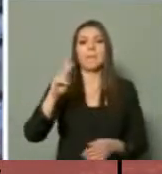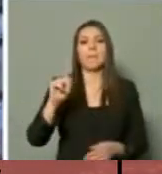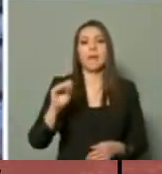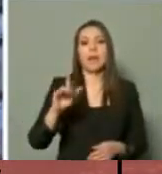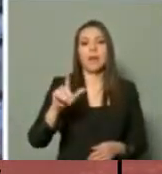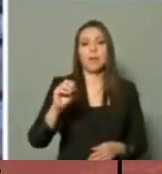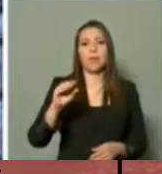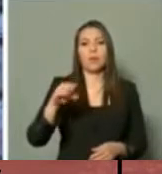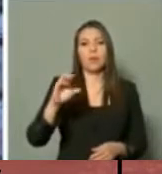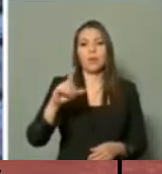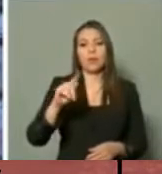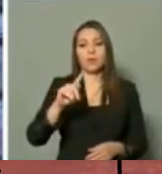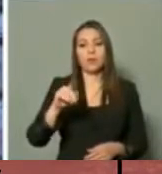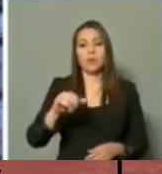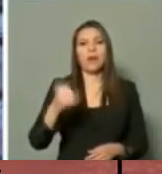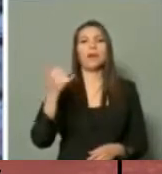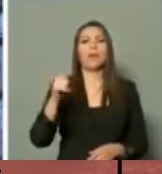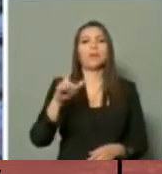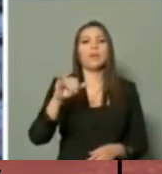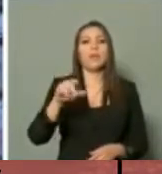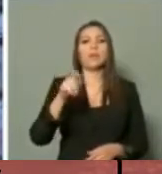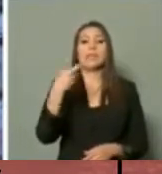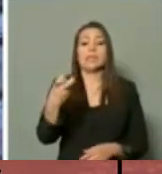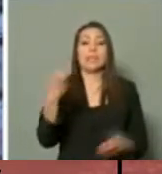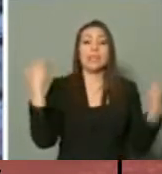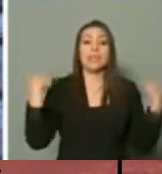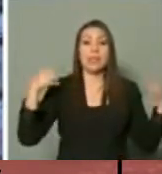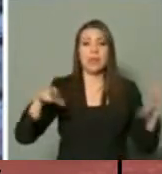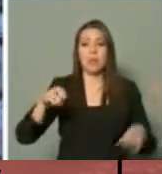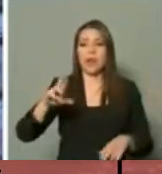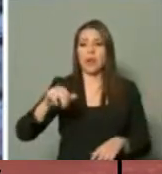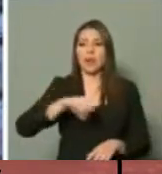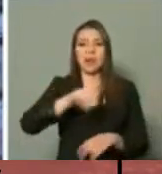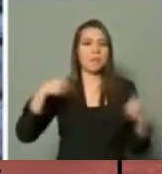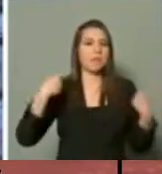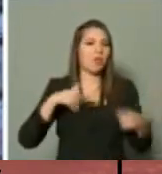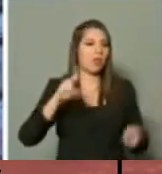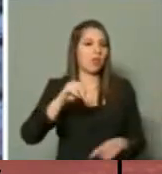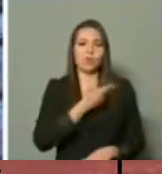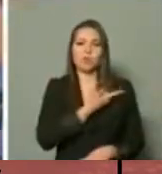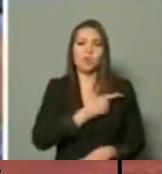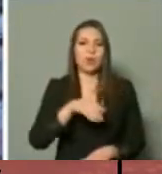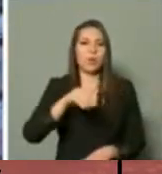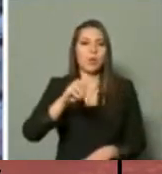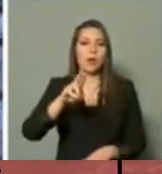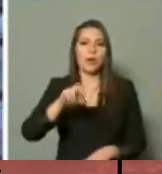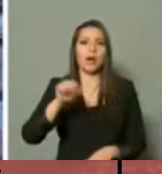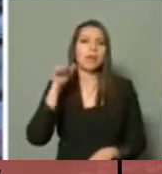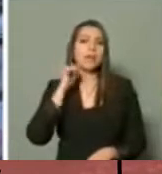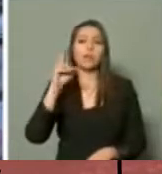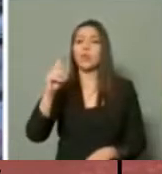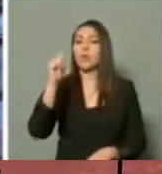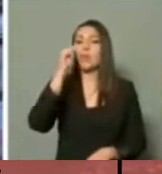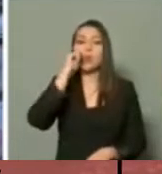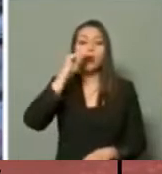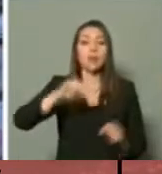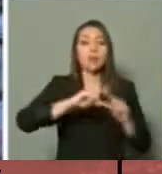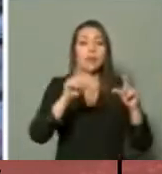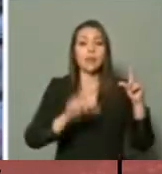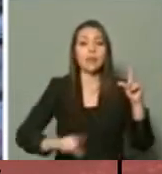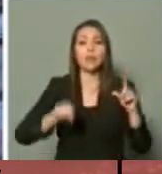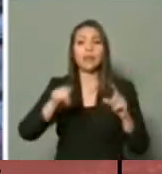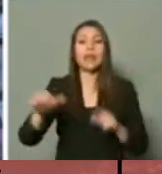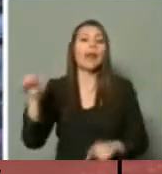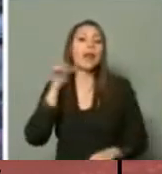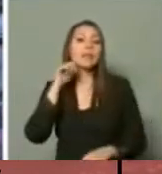y Luciana Tlacomulco son la representación de Morena y la gente ya no quiere a Morena en Azcapotzalco. No me importa el país, es Azcapotzalco lo que voy a